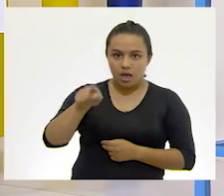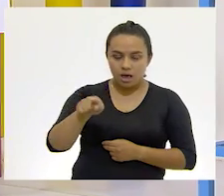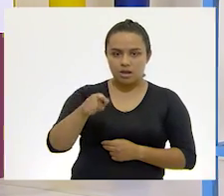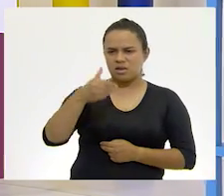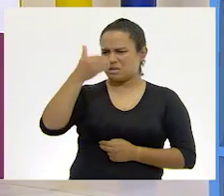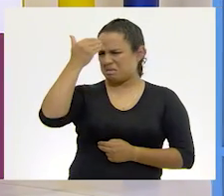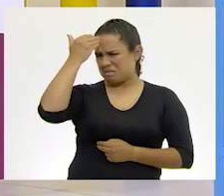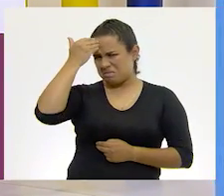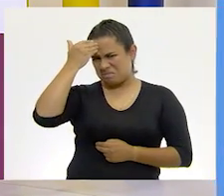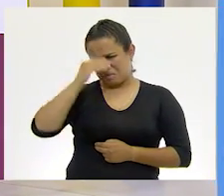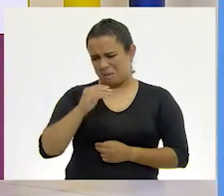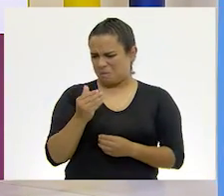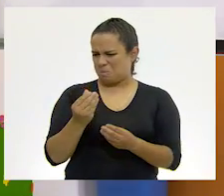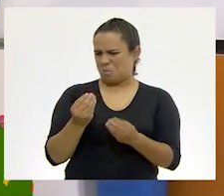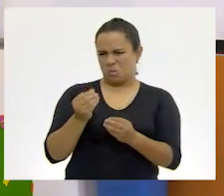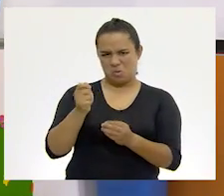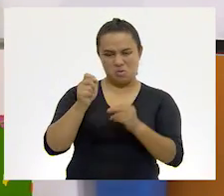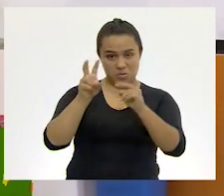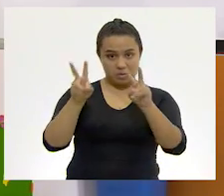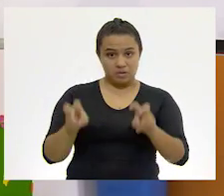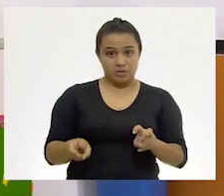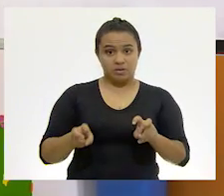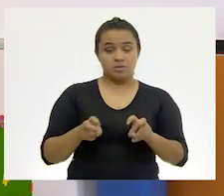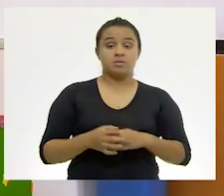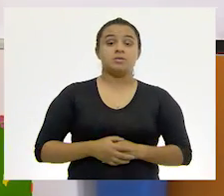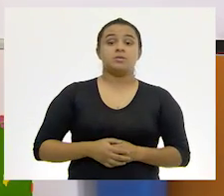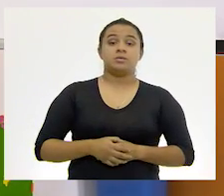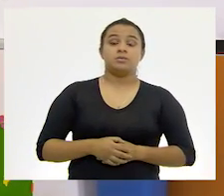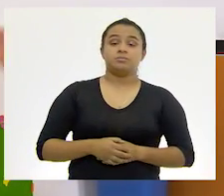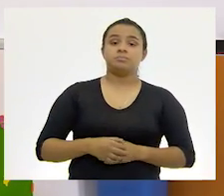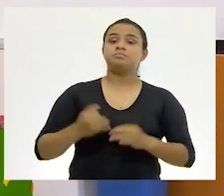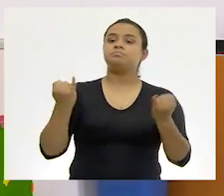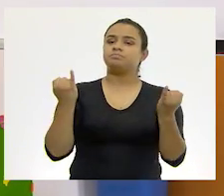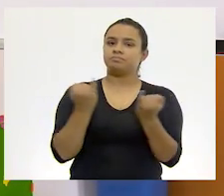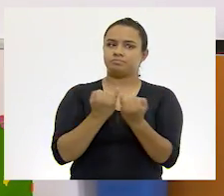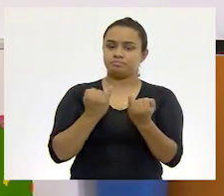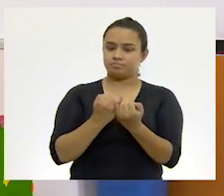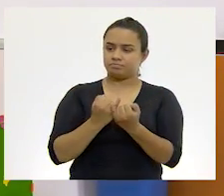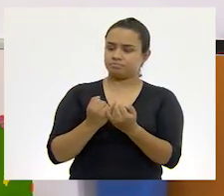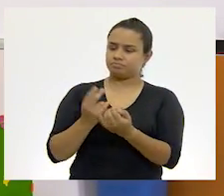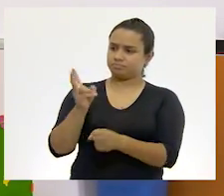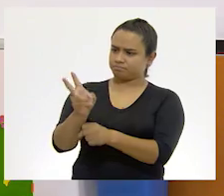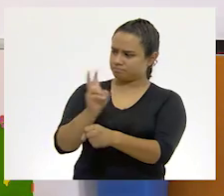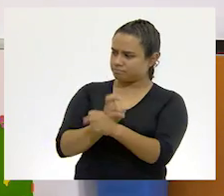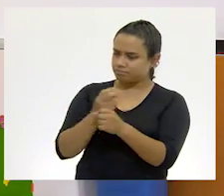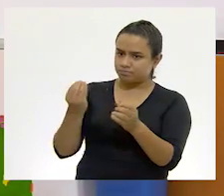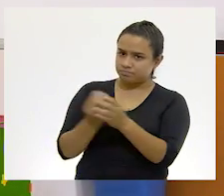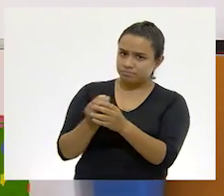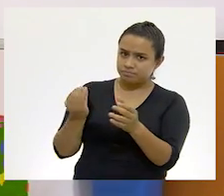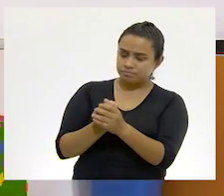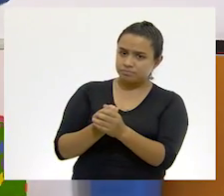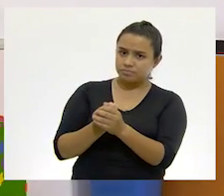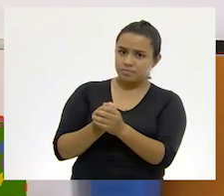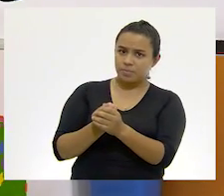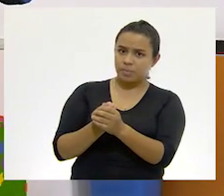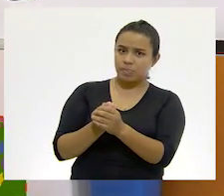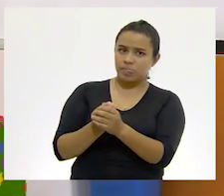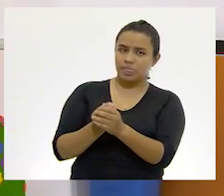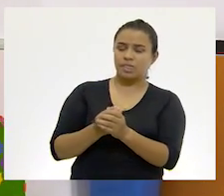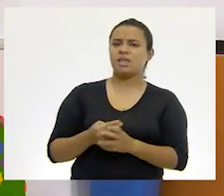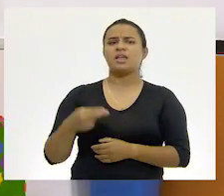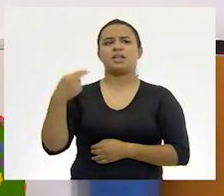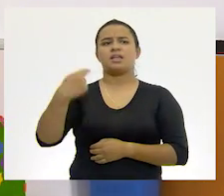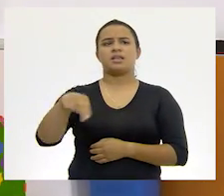persona que sabe mucho de estas cosas y que la invité a nuestra clase. Se